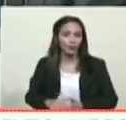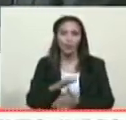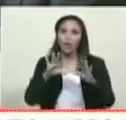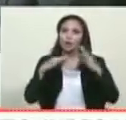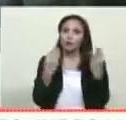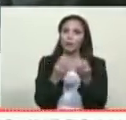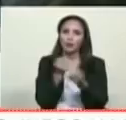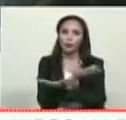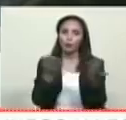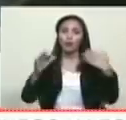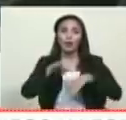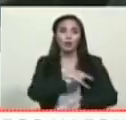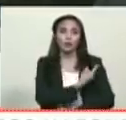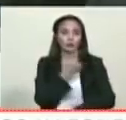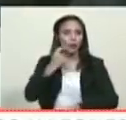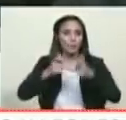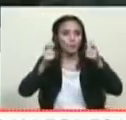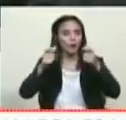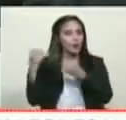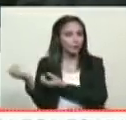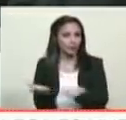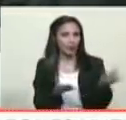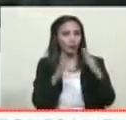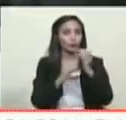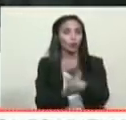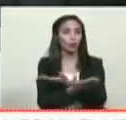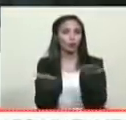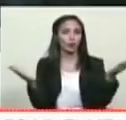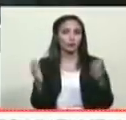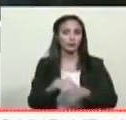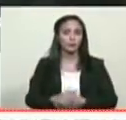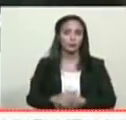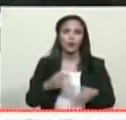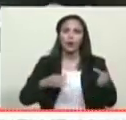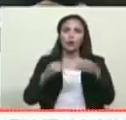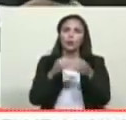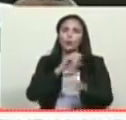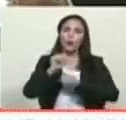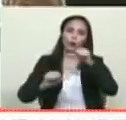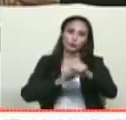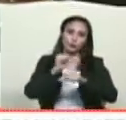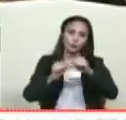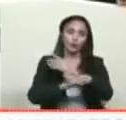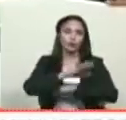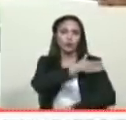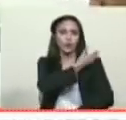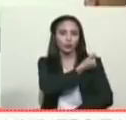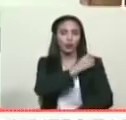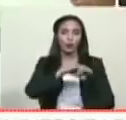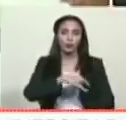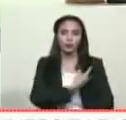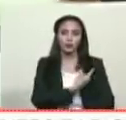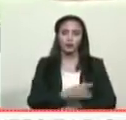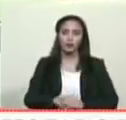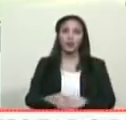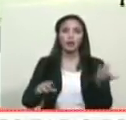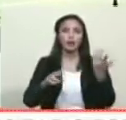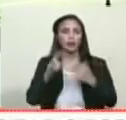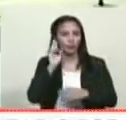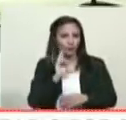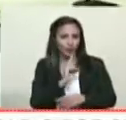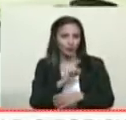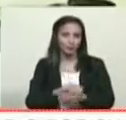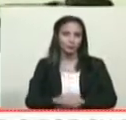familia universitaria, invitados todos. En nombre de la Asociación de Rectoras y Rectores Bolivarianos de Venezuela,